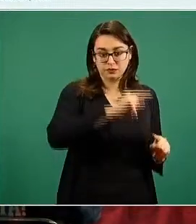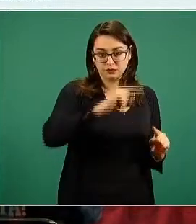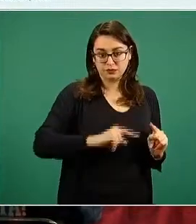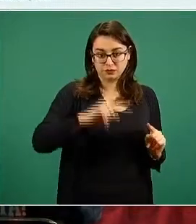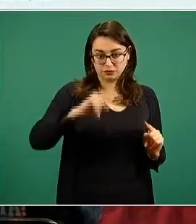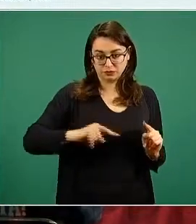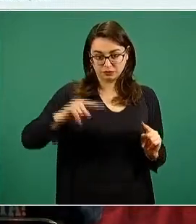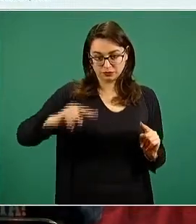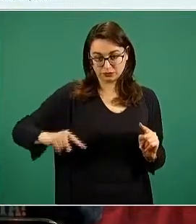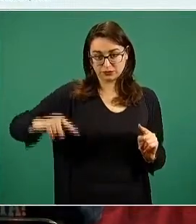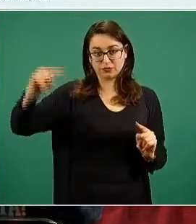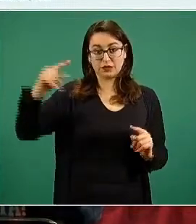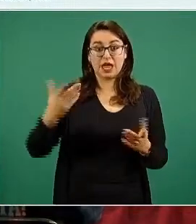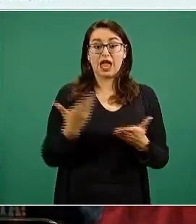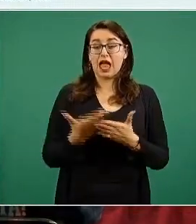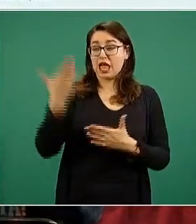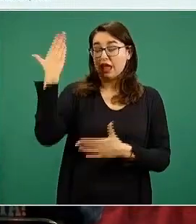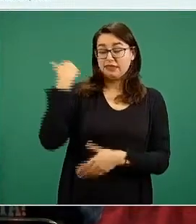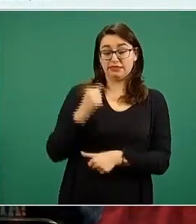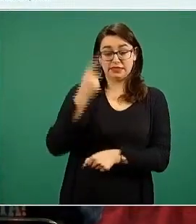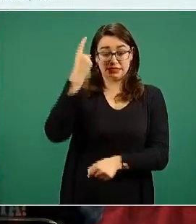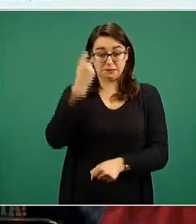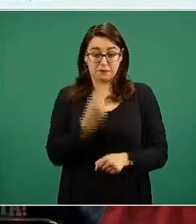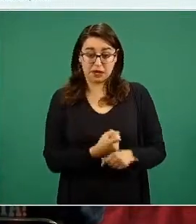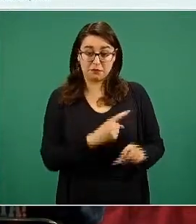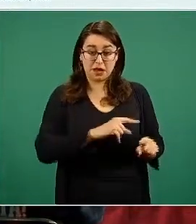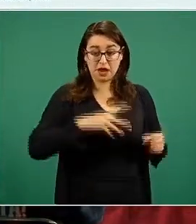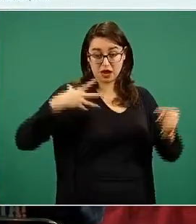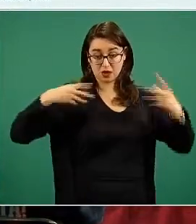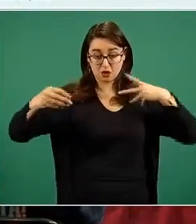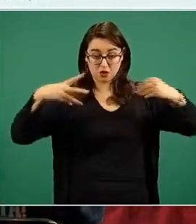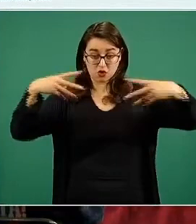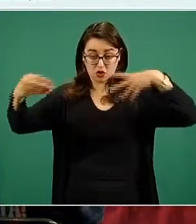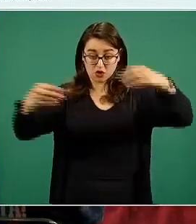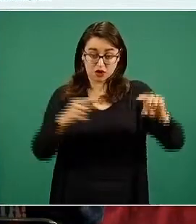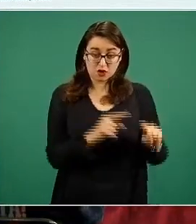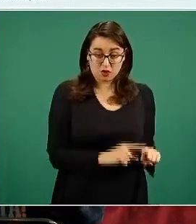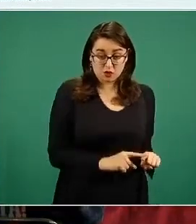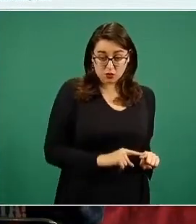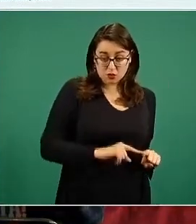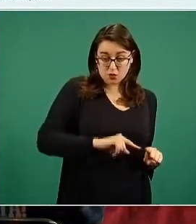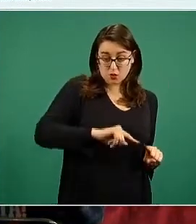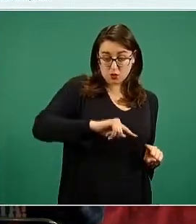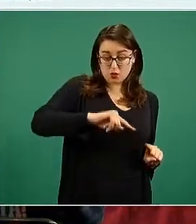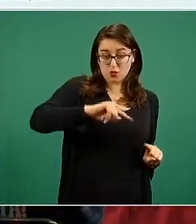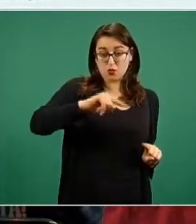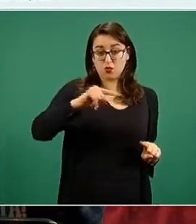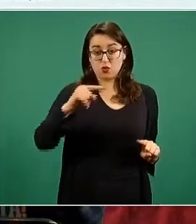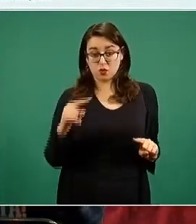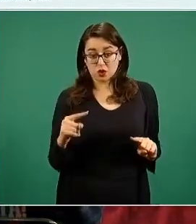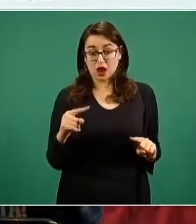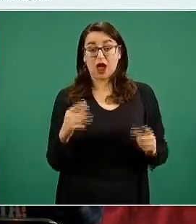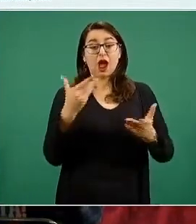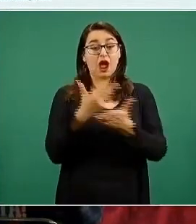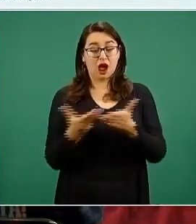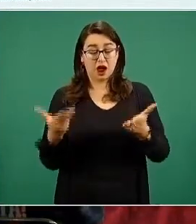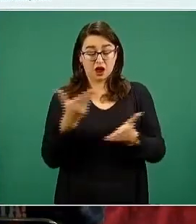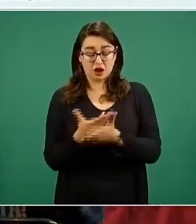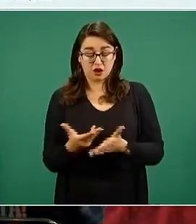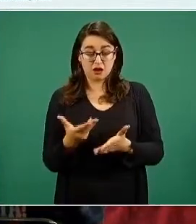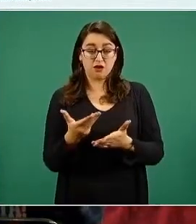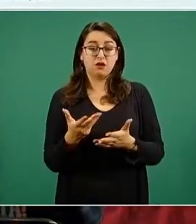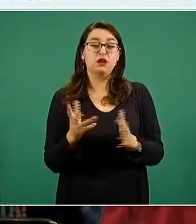que tuvimos, la primera epidemia, el primer ola que tuvimos en nuestro país en las semanas de